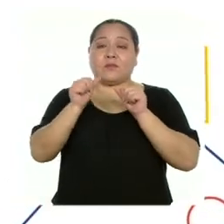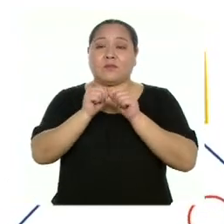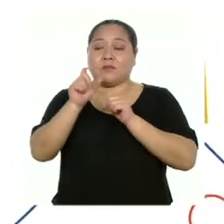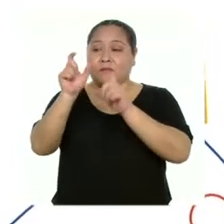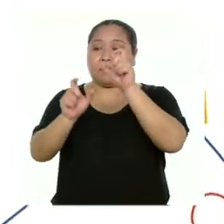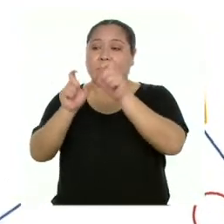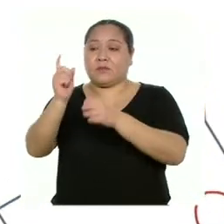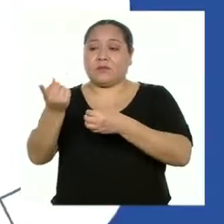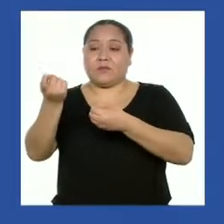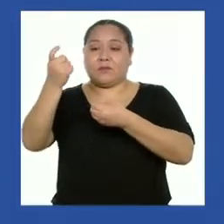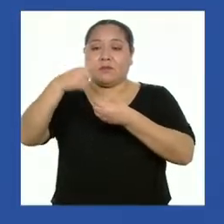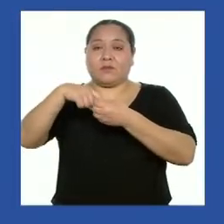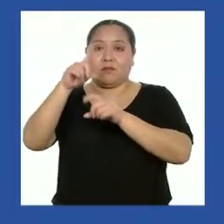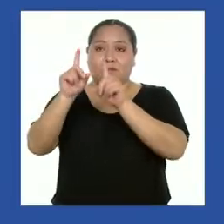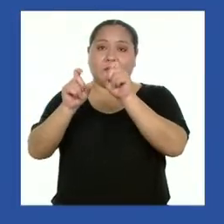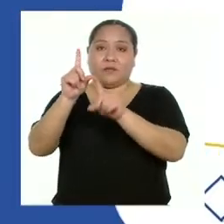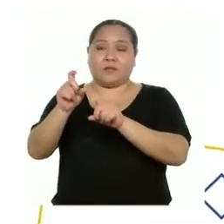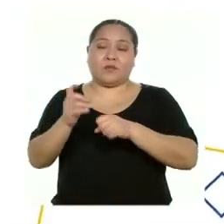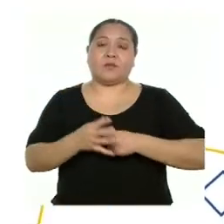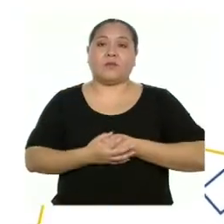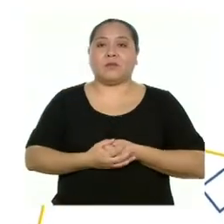de la muestra.